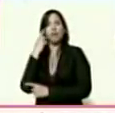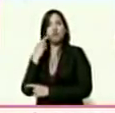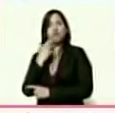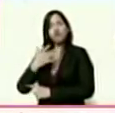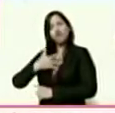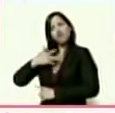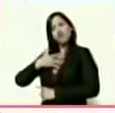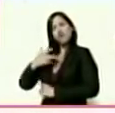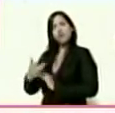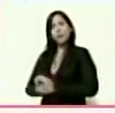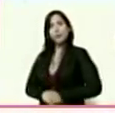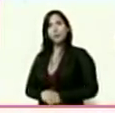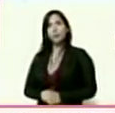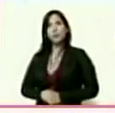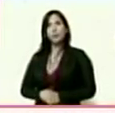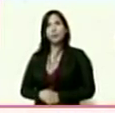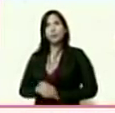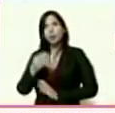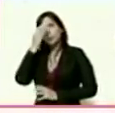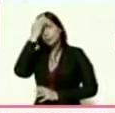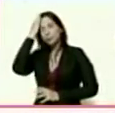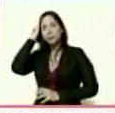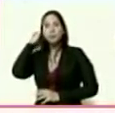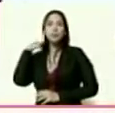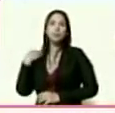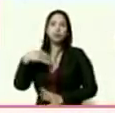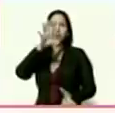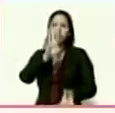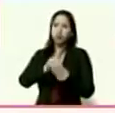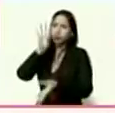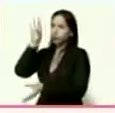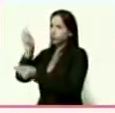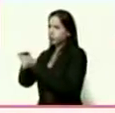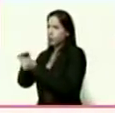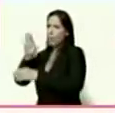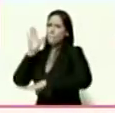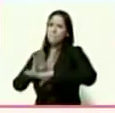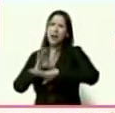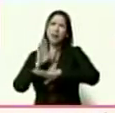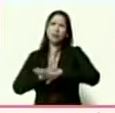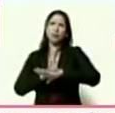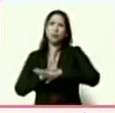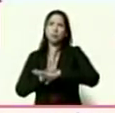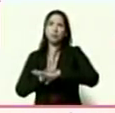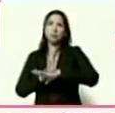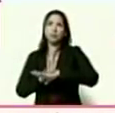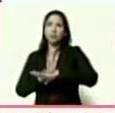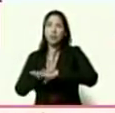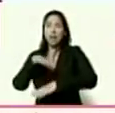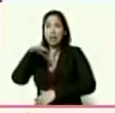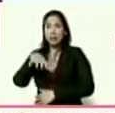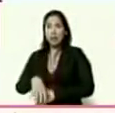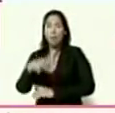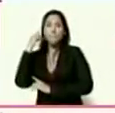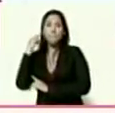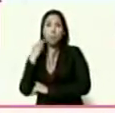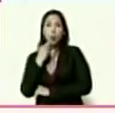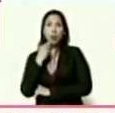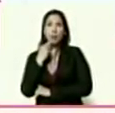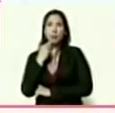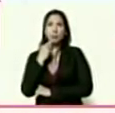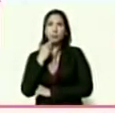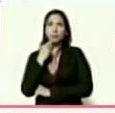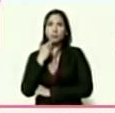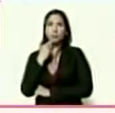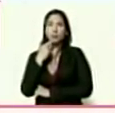bolivariana, que se sintetiza en los hechos que ocurrieron en los estados Bolívar, en el